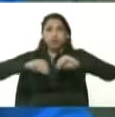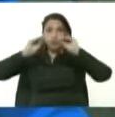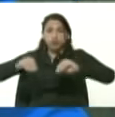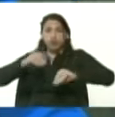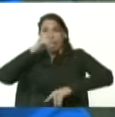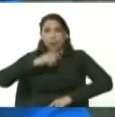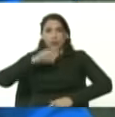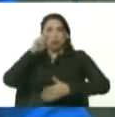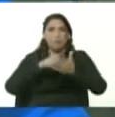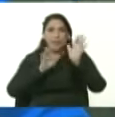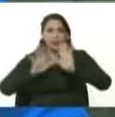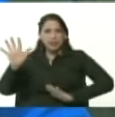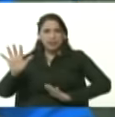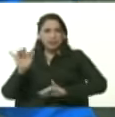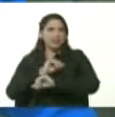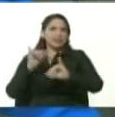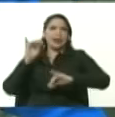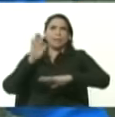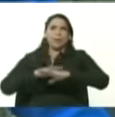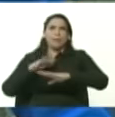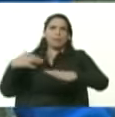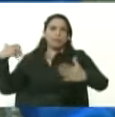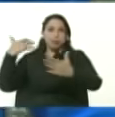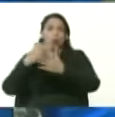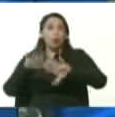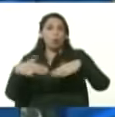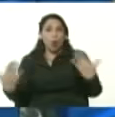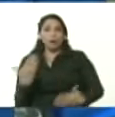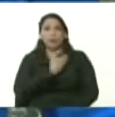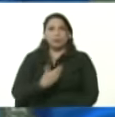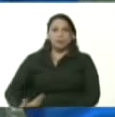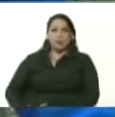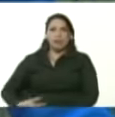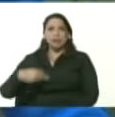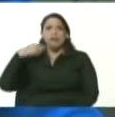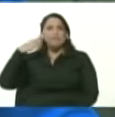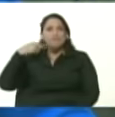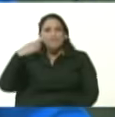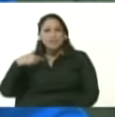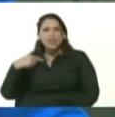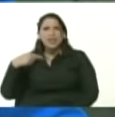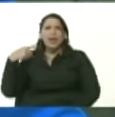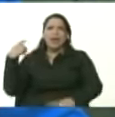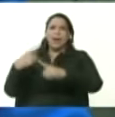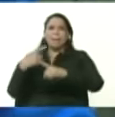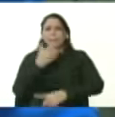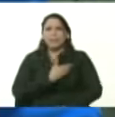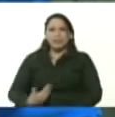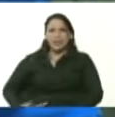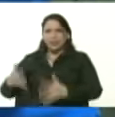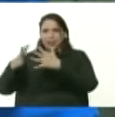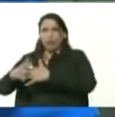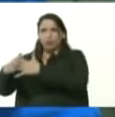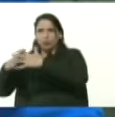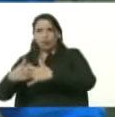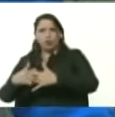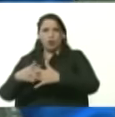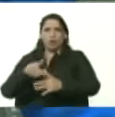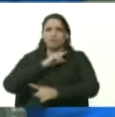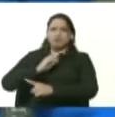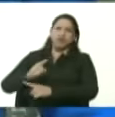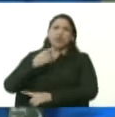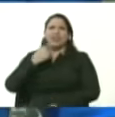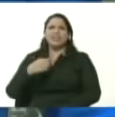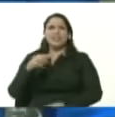2015 lo que se venía cuando el presidente Obama promulgó la infame orden ejecutiva que considera a